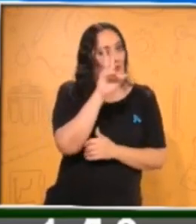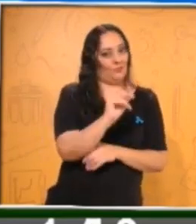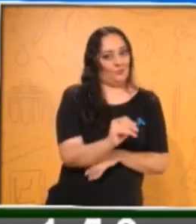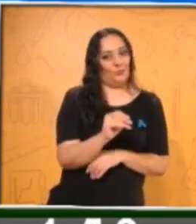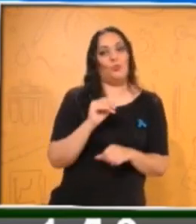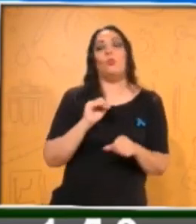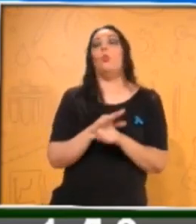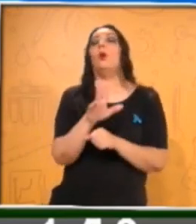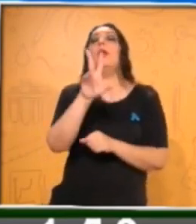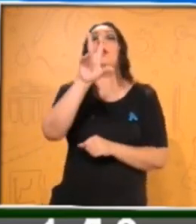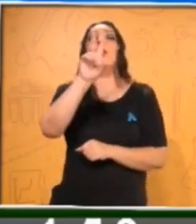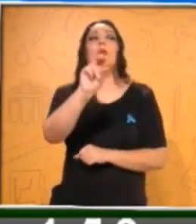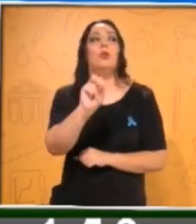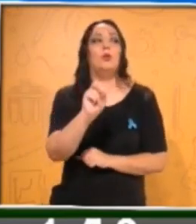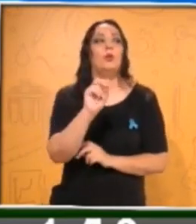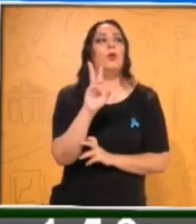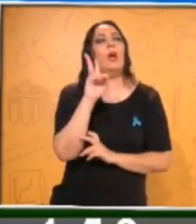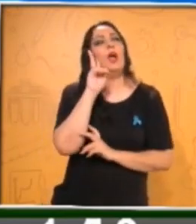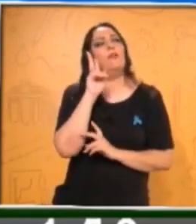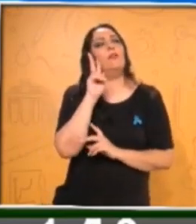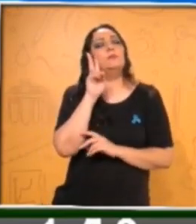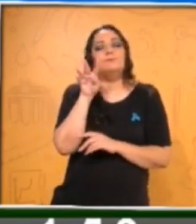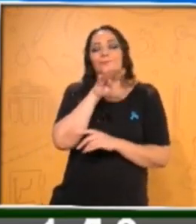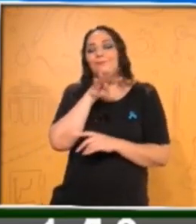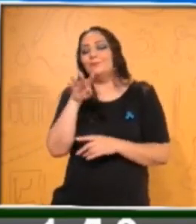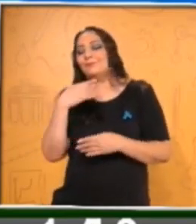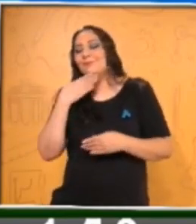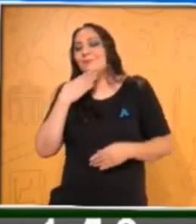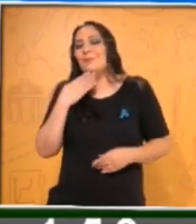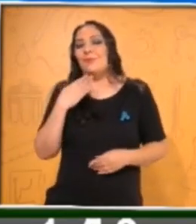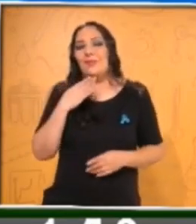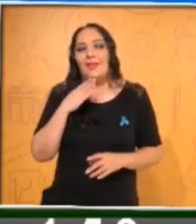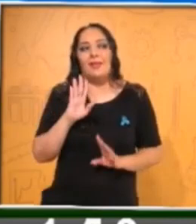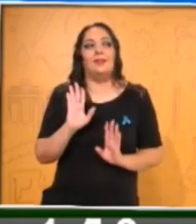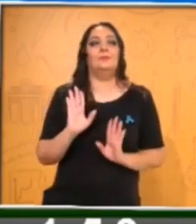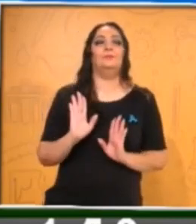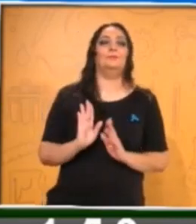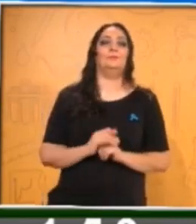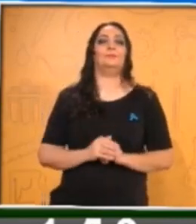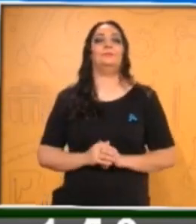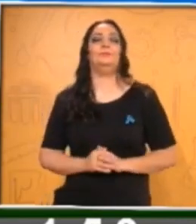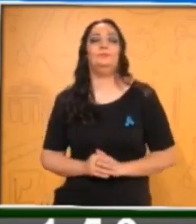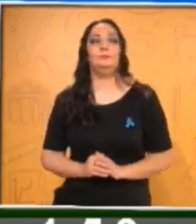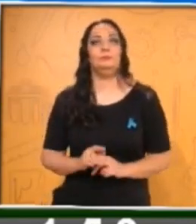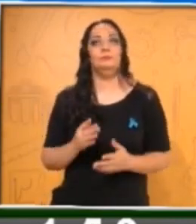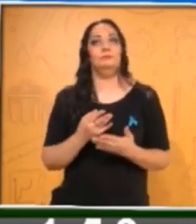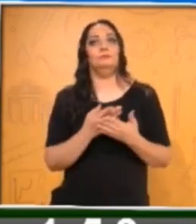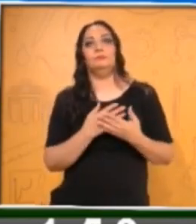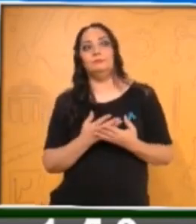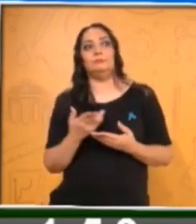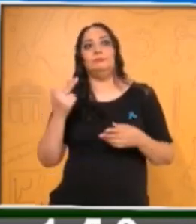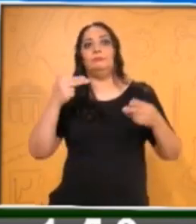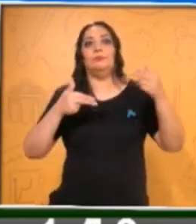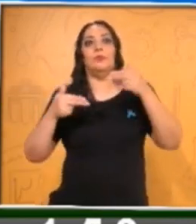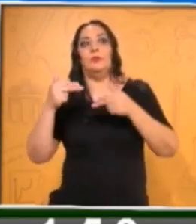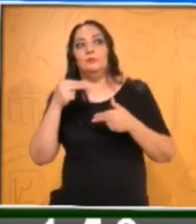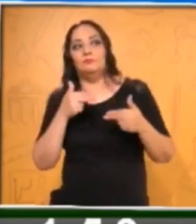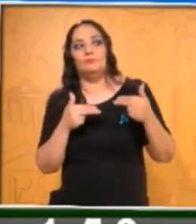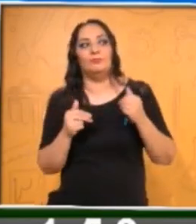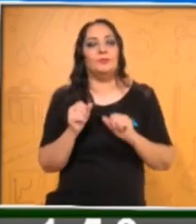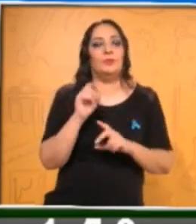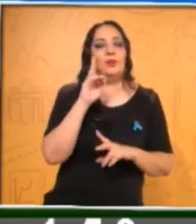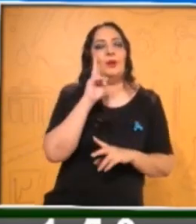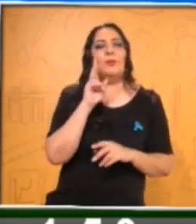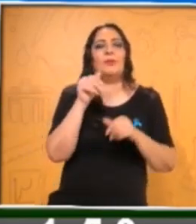ver. Ahí hay isósceles, escaleno, redondo y escaleno. Equilátero y escaleno, perdón. Muy bien, ahí